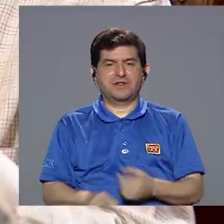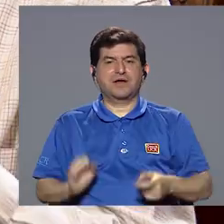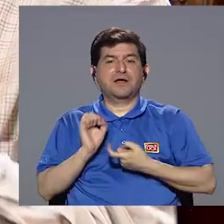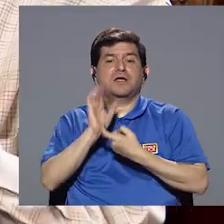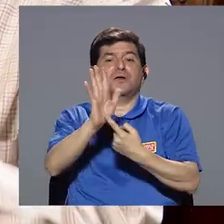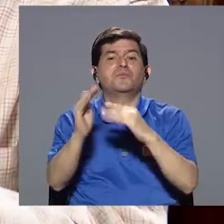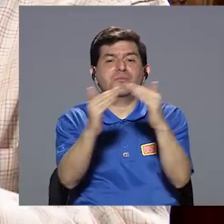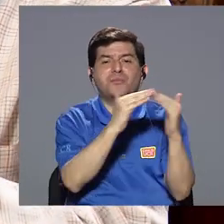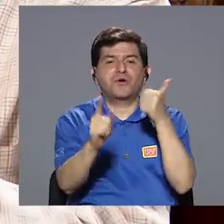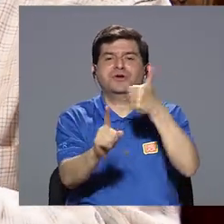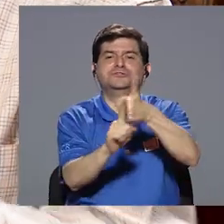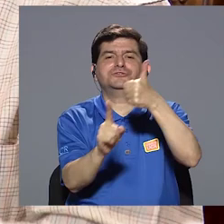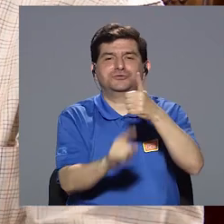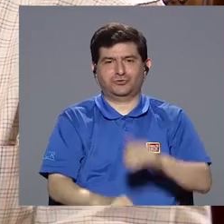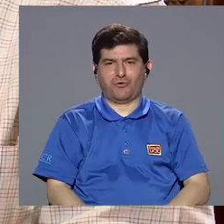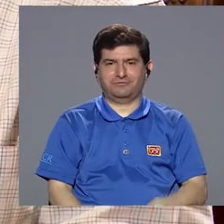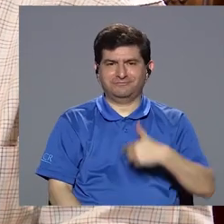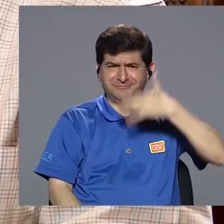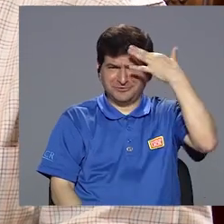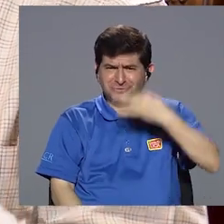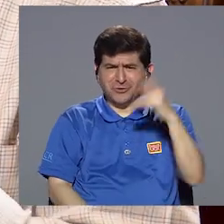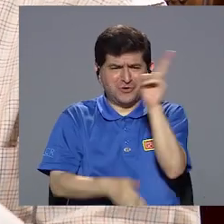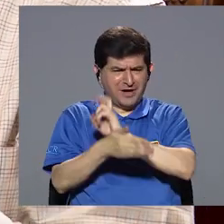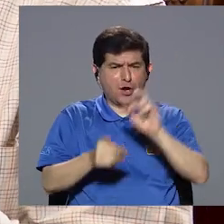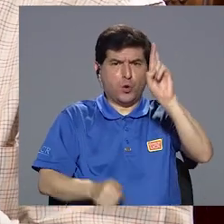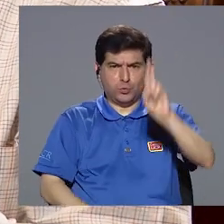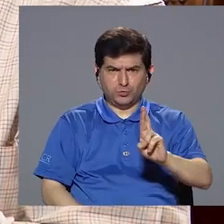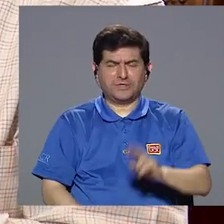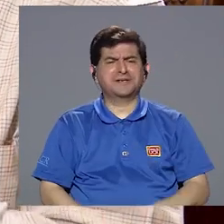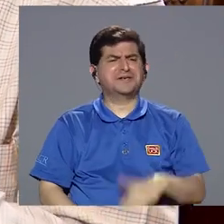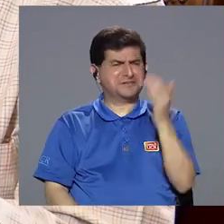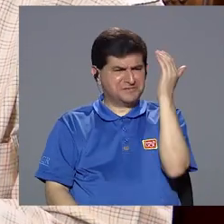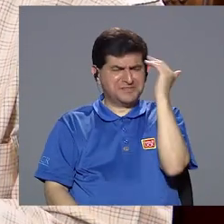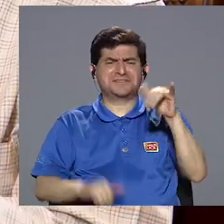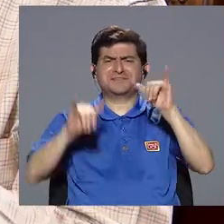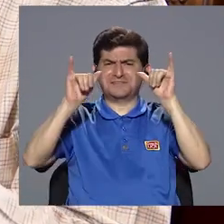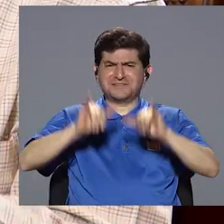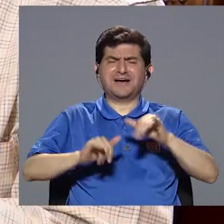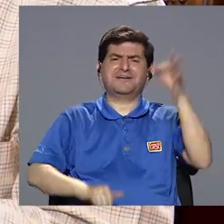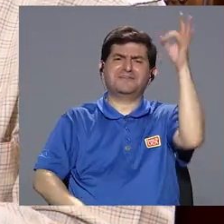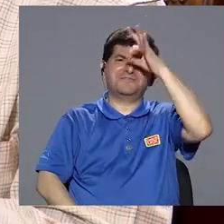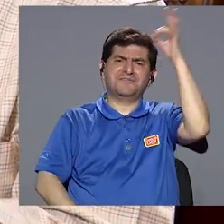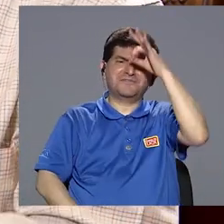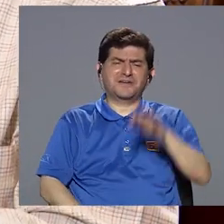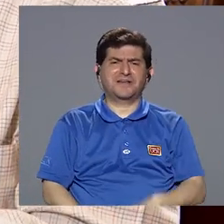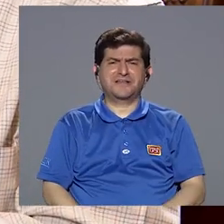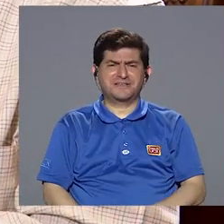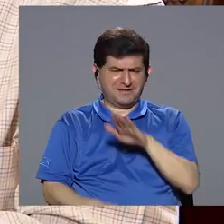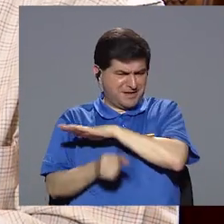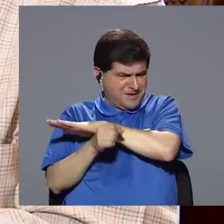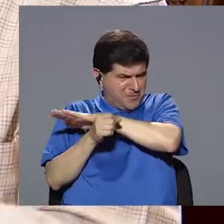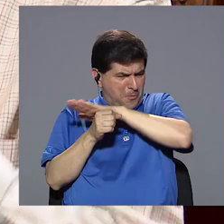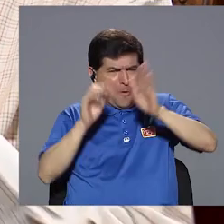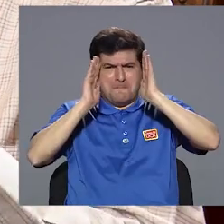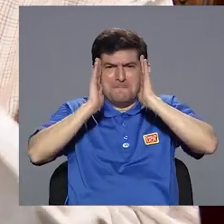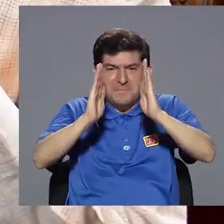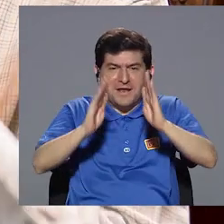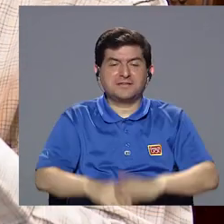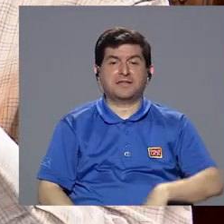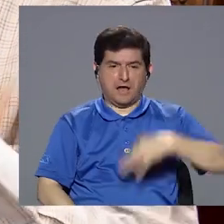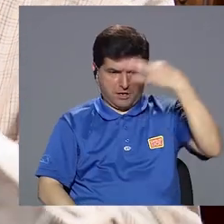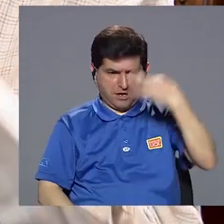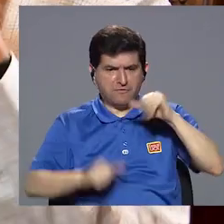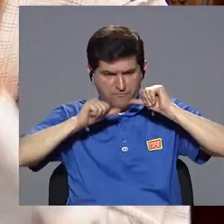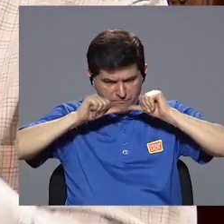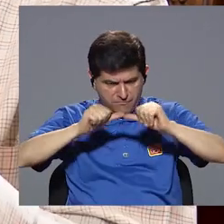las a las comunidades entonces yo creo que la universidad de costa rica ha sabido mantener esa filosofía de integralidad creo que hay que